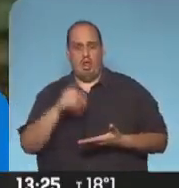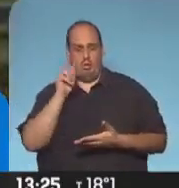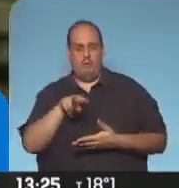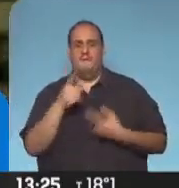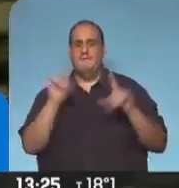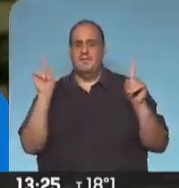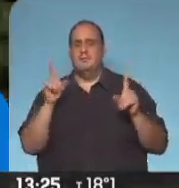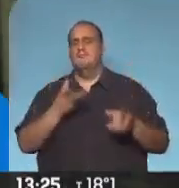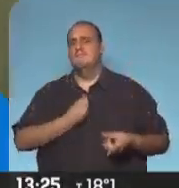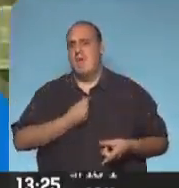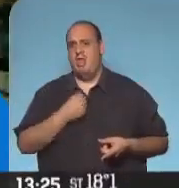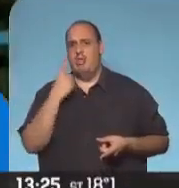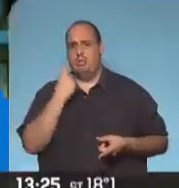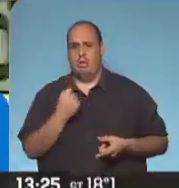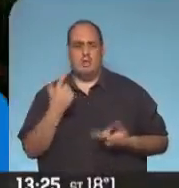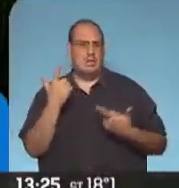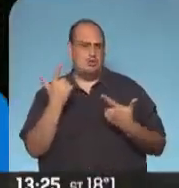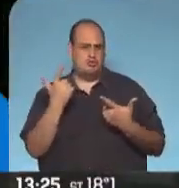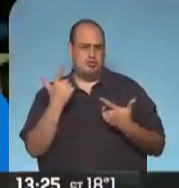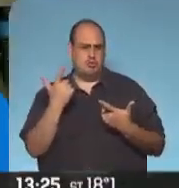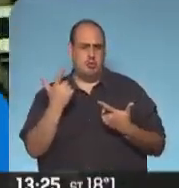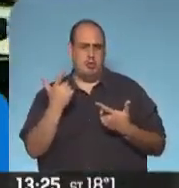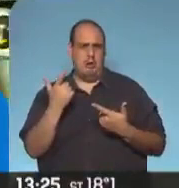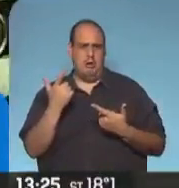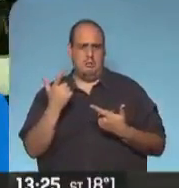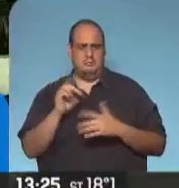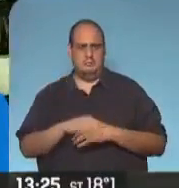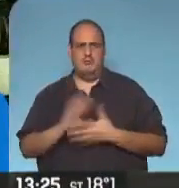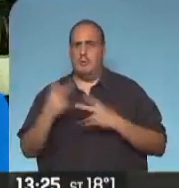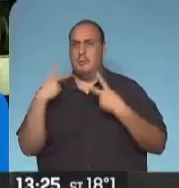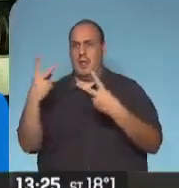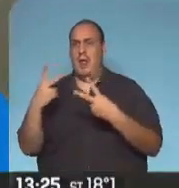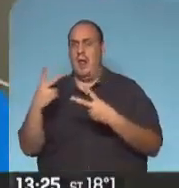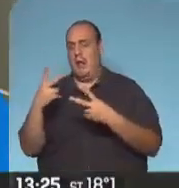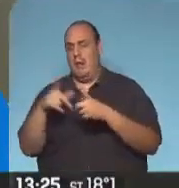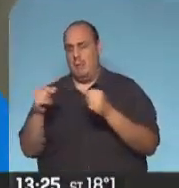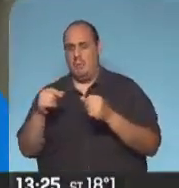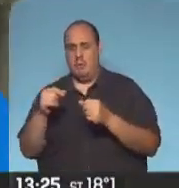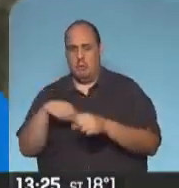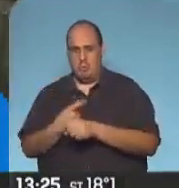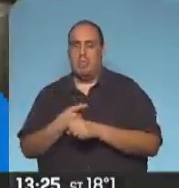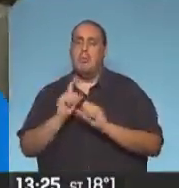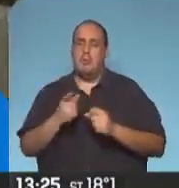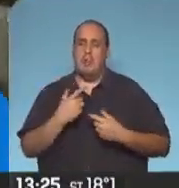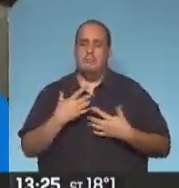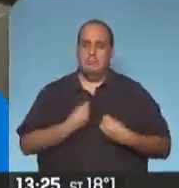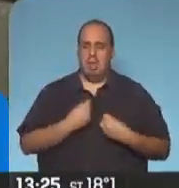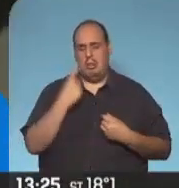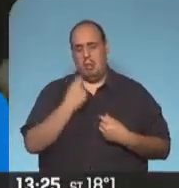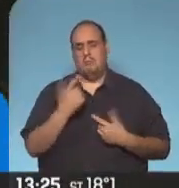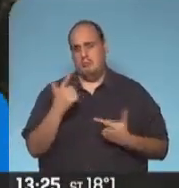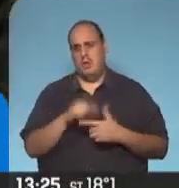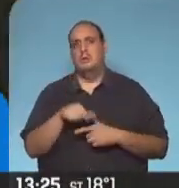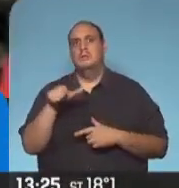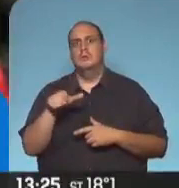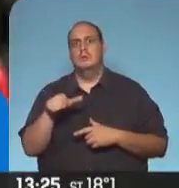hay miedos ni lamentos de no haber podido desempeñarse en Japón. Después de todo, justamente este contexto le